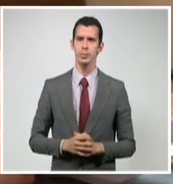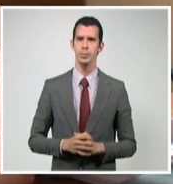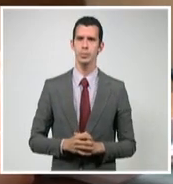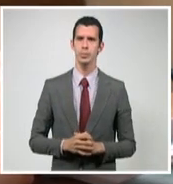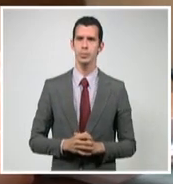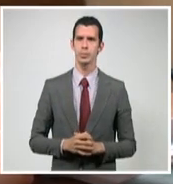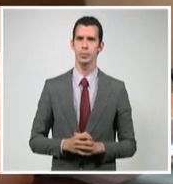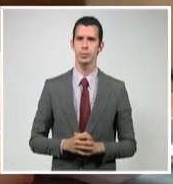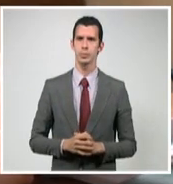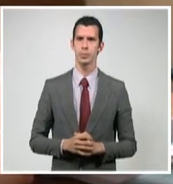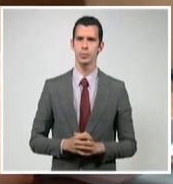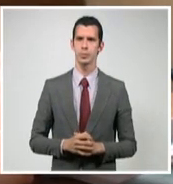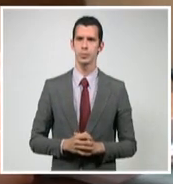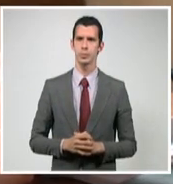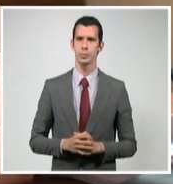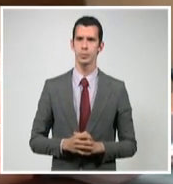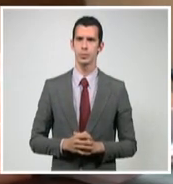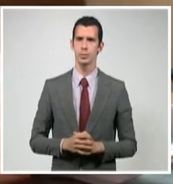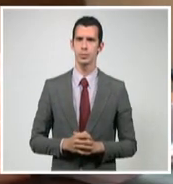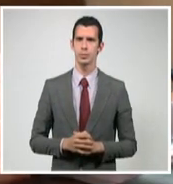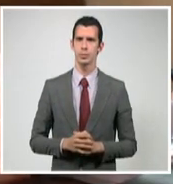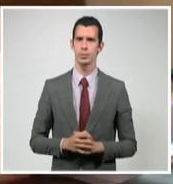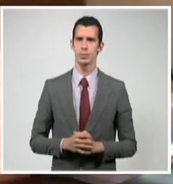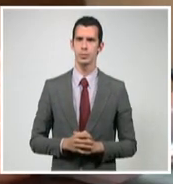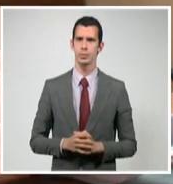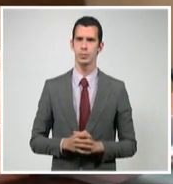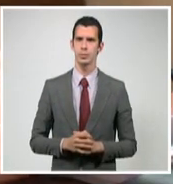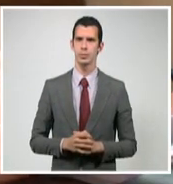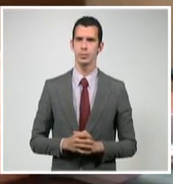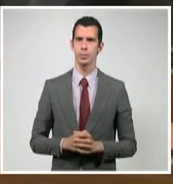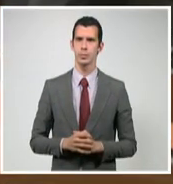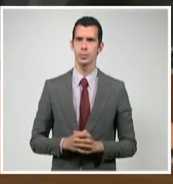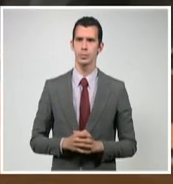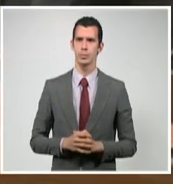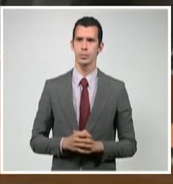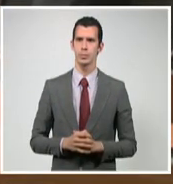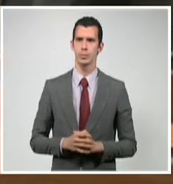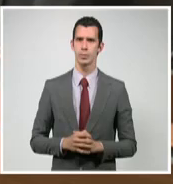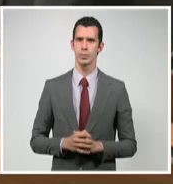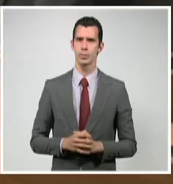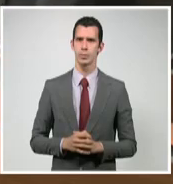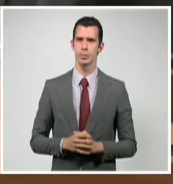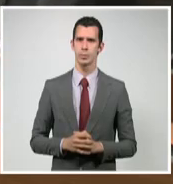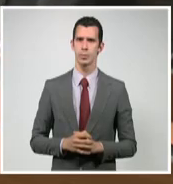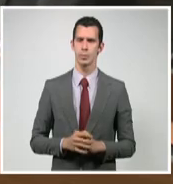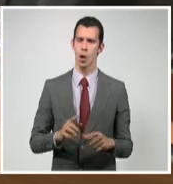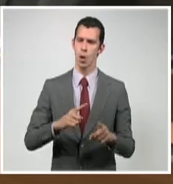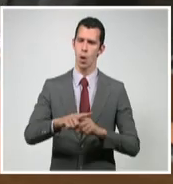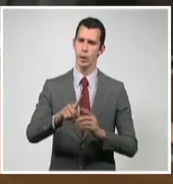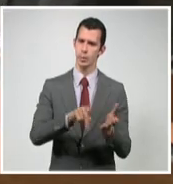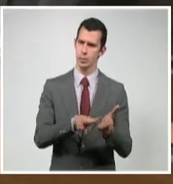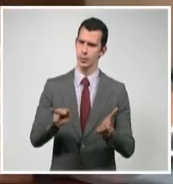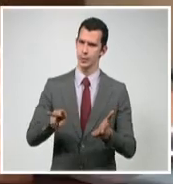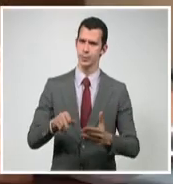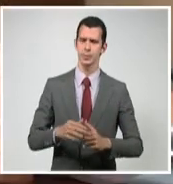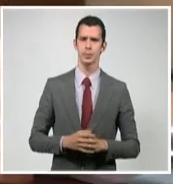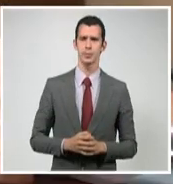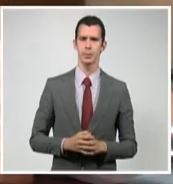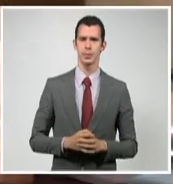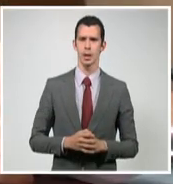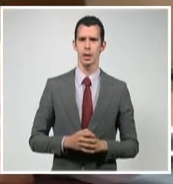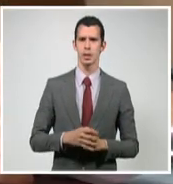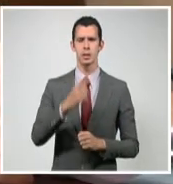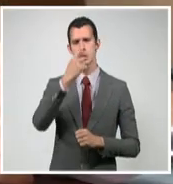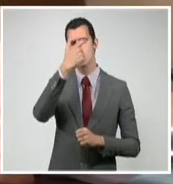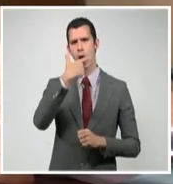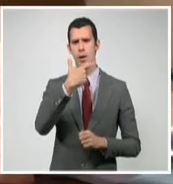supera 40 por cada 100.000 habitantes ciego de ávila una provincia